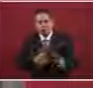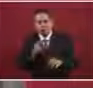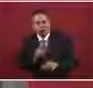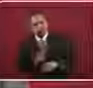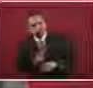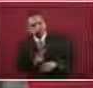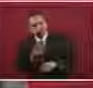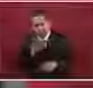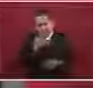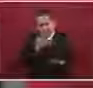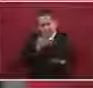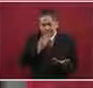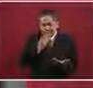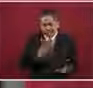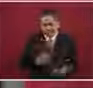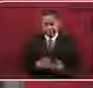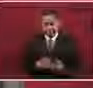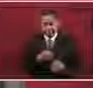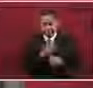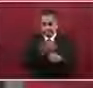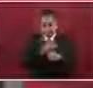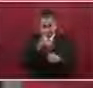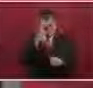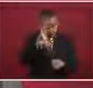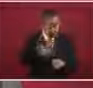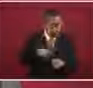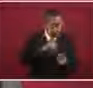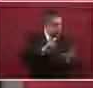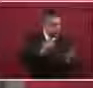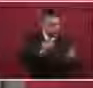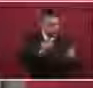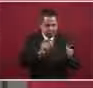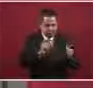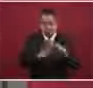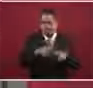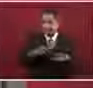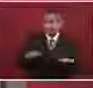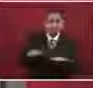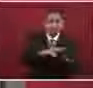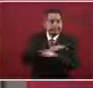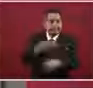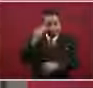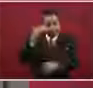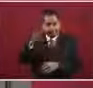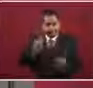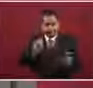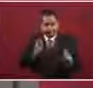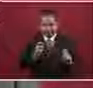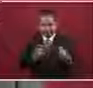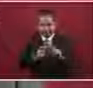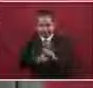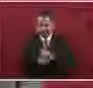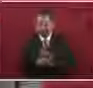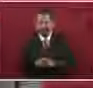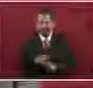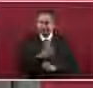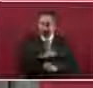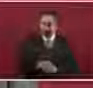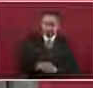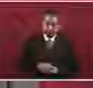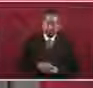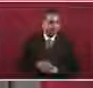Yo creo que están cambiando los tiempos. Todo el mundo